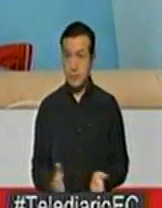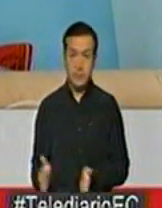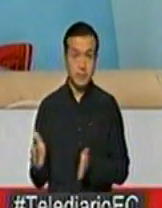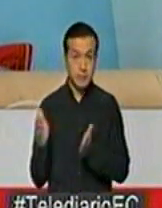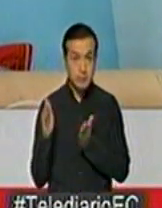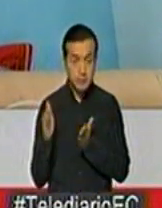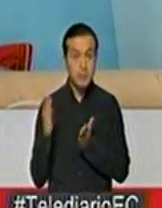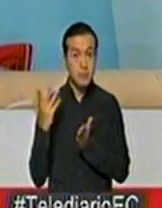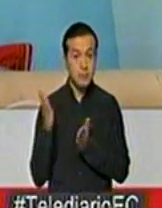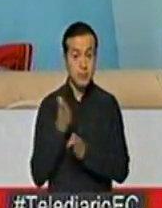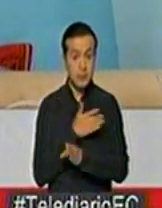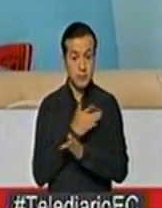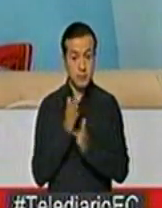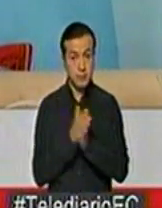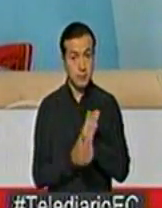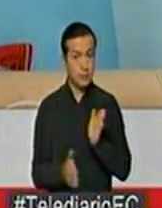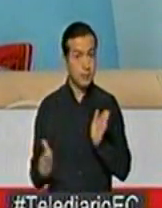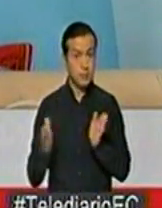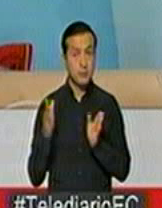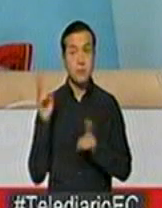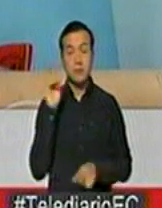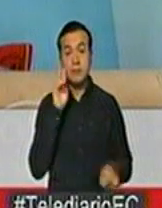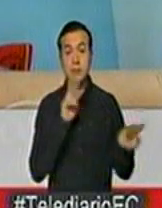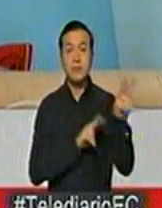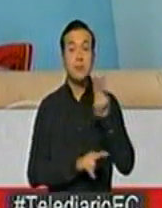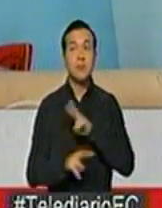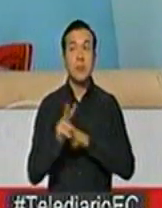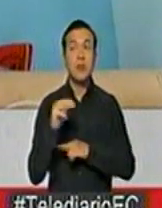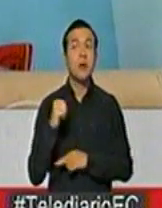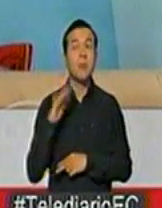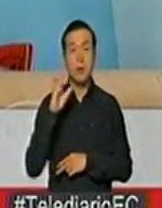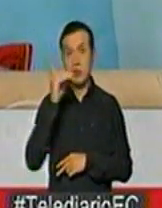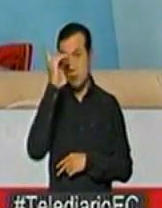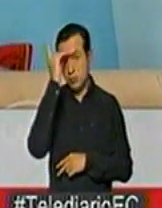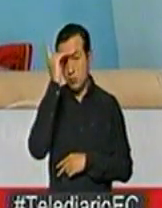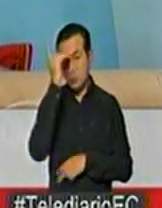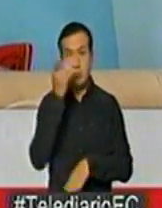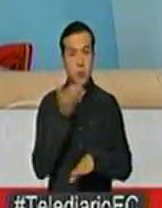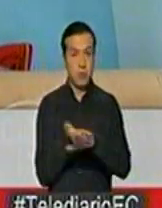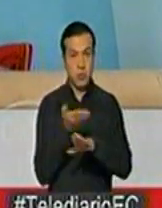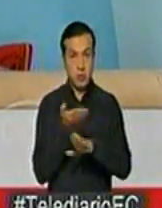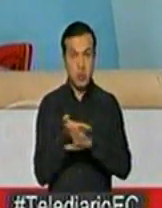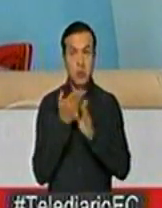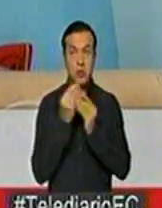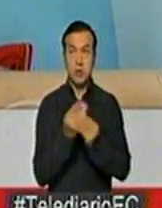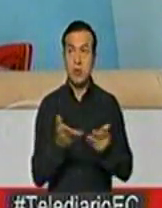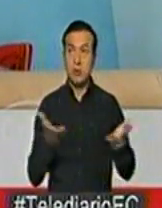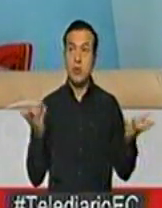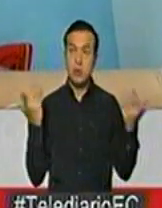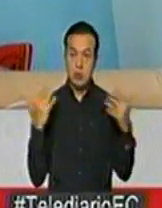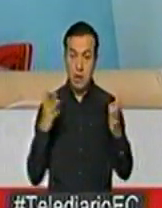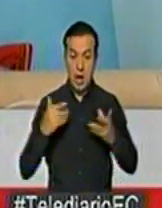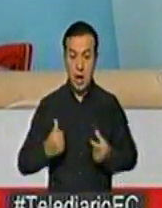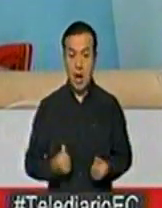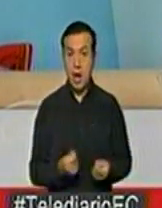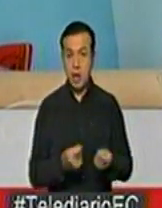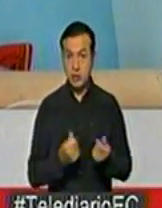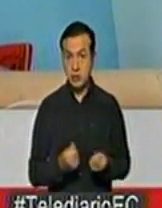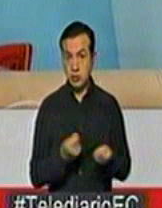que ha planificado, se verá obligado a contraer más deuda. Se ha planteado la reducción del gasto